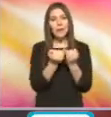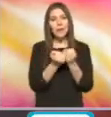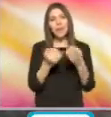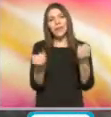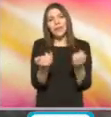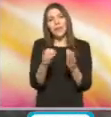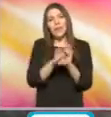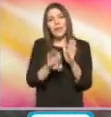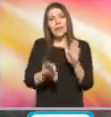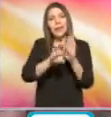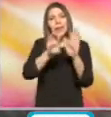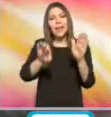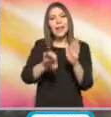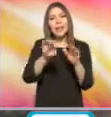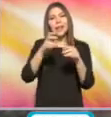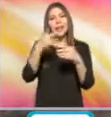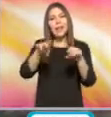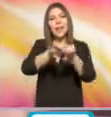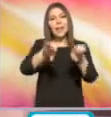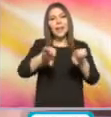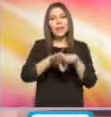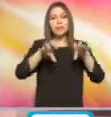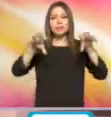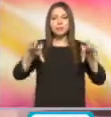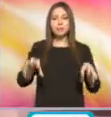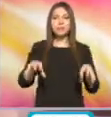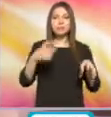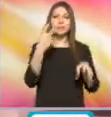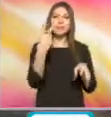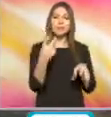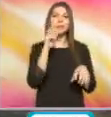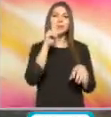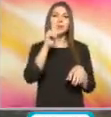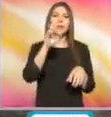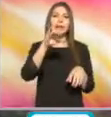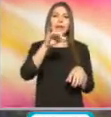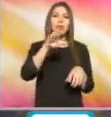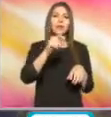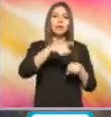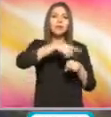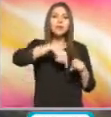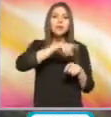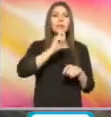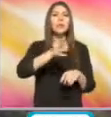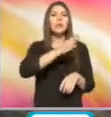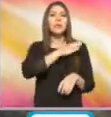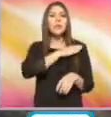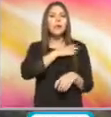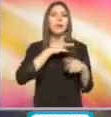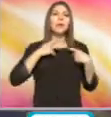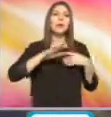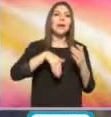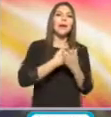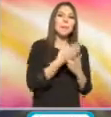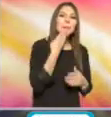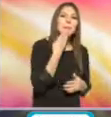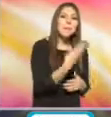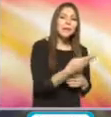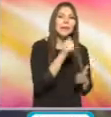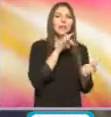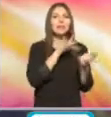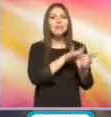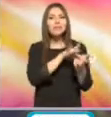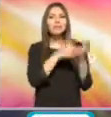es parte del espectáculo, es formar dos Claro. equipos, ¿no? Los técnicos, que son los buenos del pueblo, los que a toda la gente les cae bien, los que a la gente